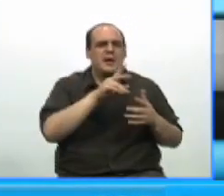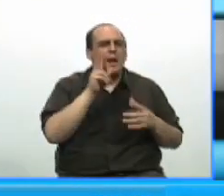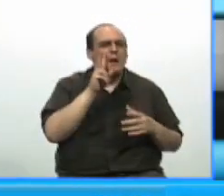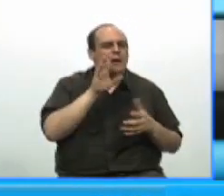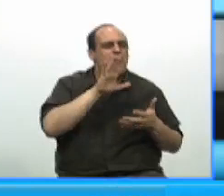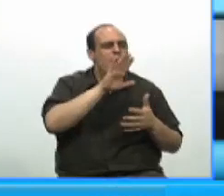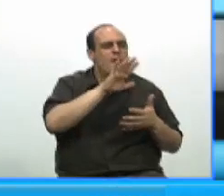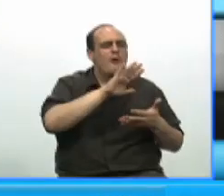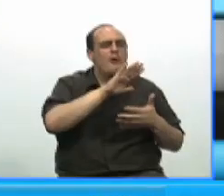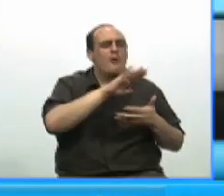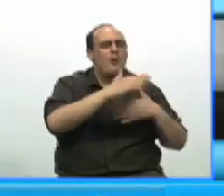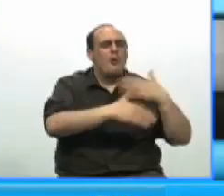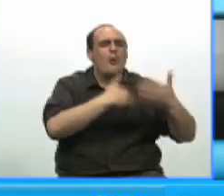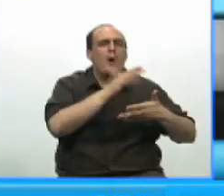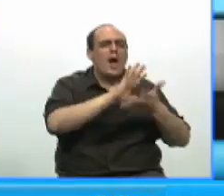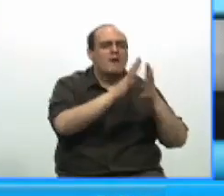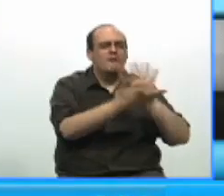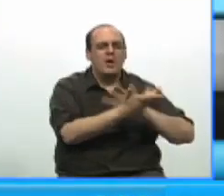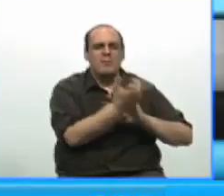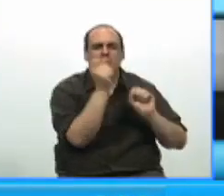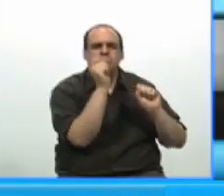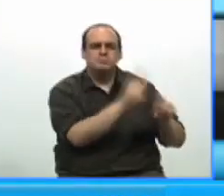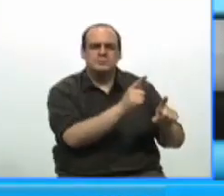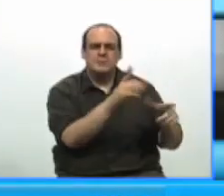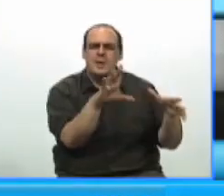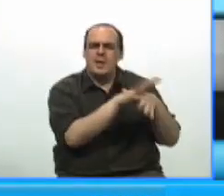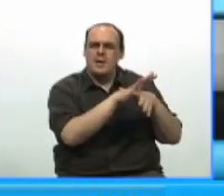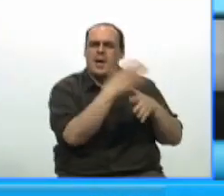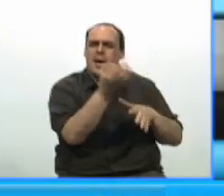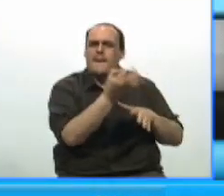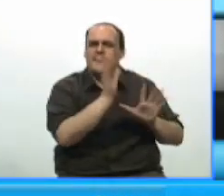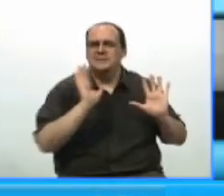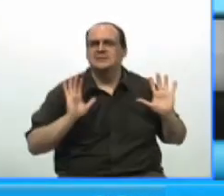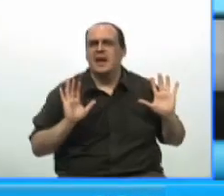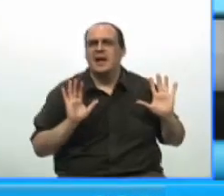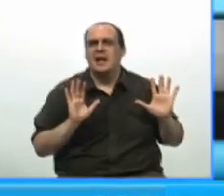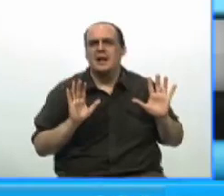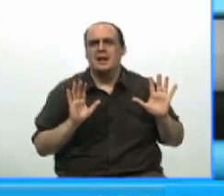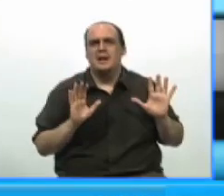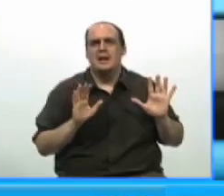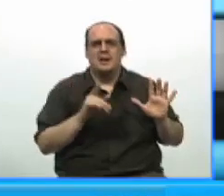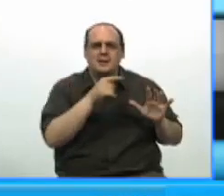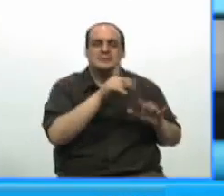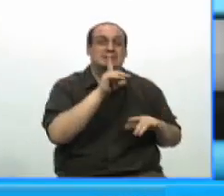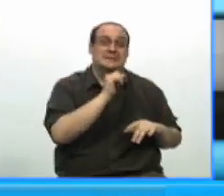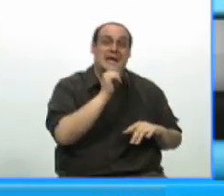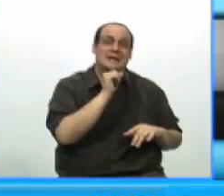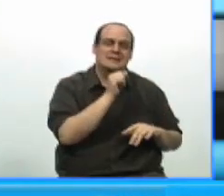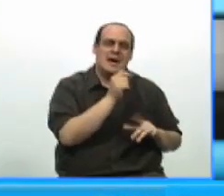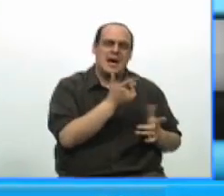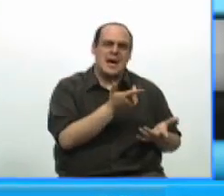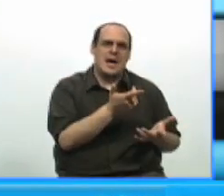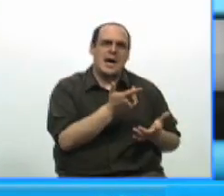de juego que se asemeja a lo que uno pretende. También está bueno aclararlo que el Tata